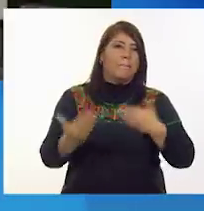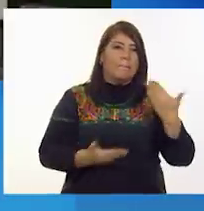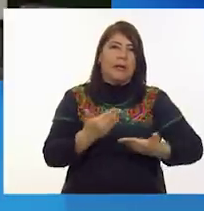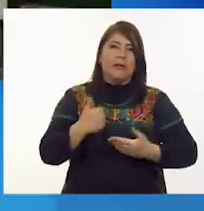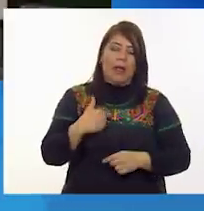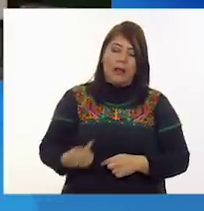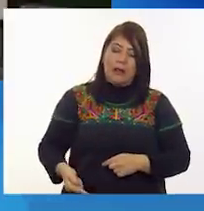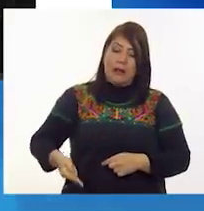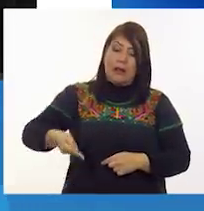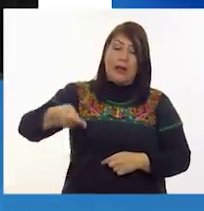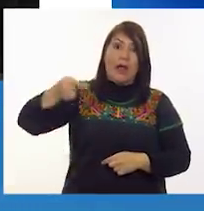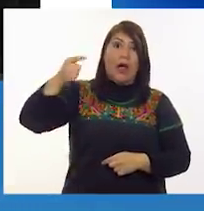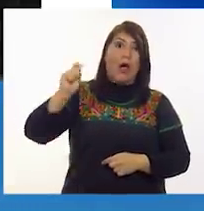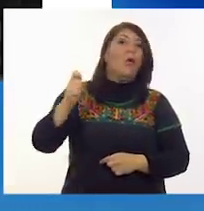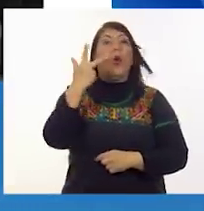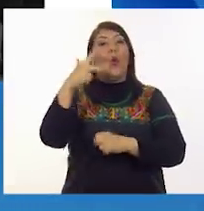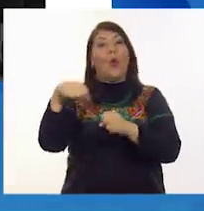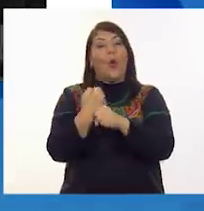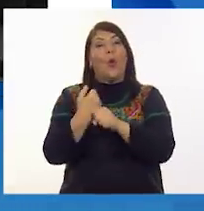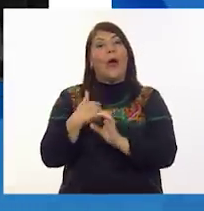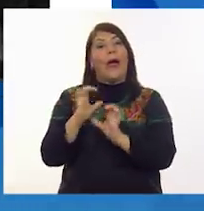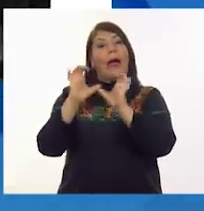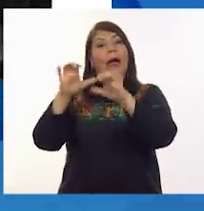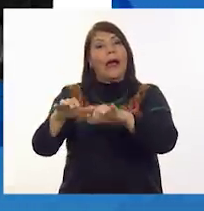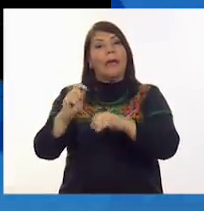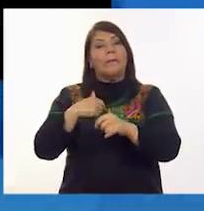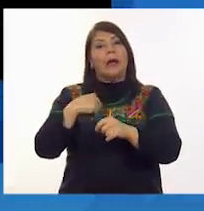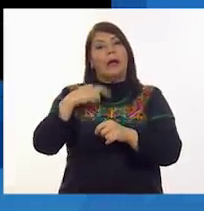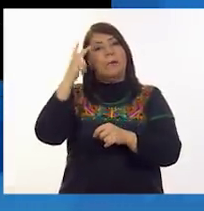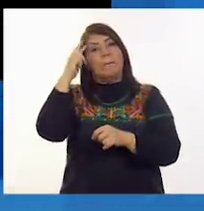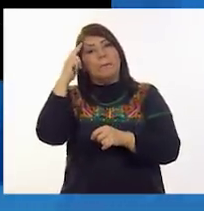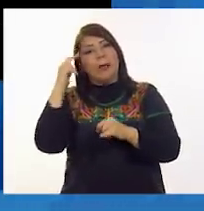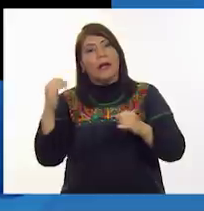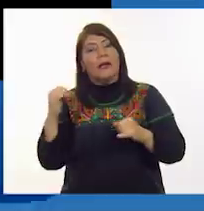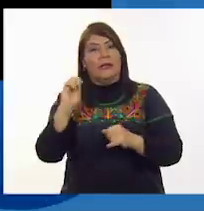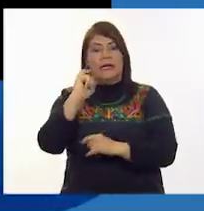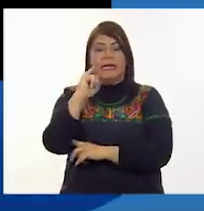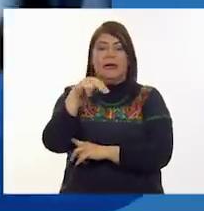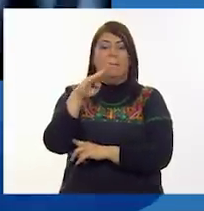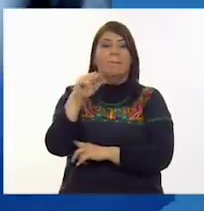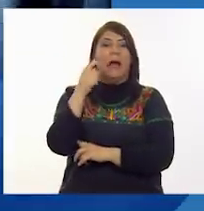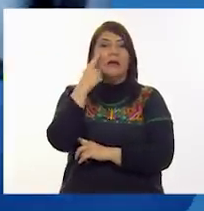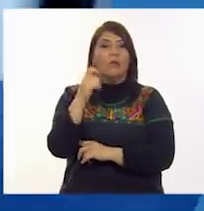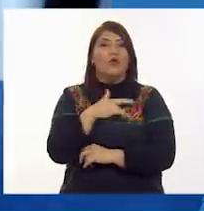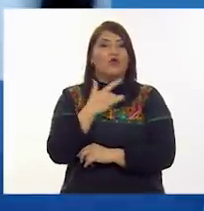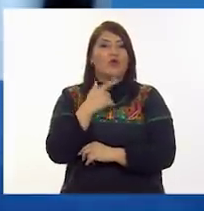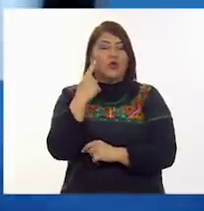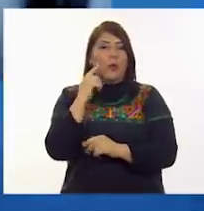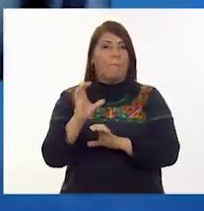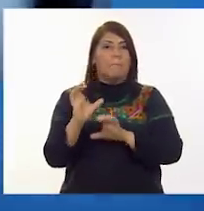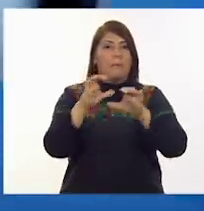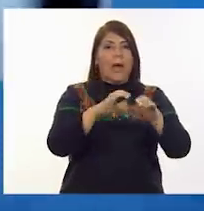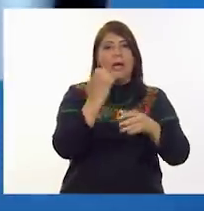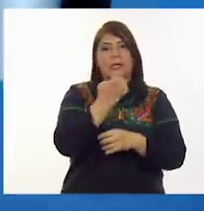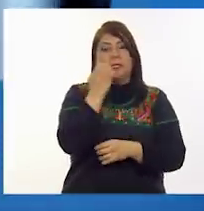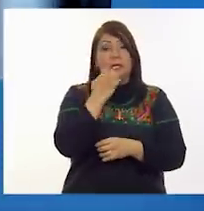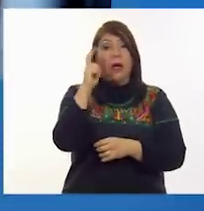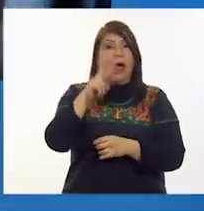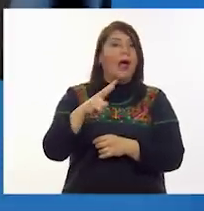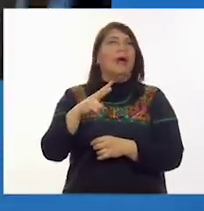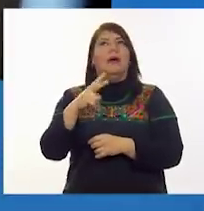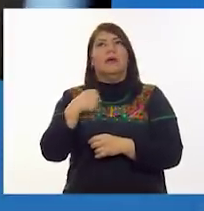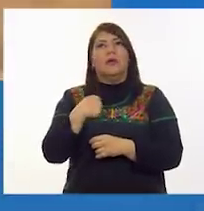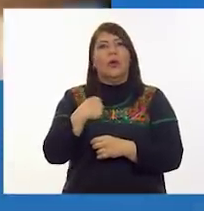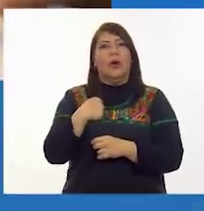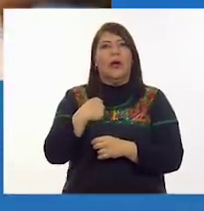Crecí y a los 8 años entré a la Escuela Nacional de Danza Clásica del Instituto Nacional de Bellas Artes. No fue fácil al principio llegar de un